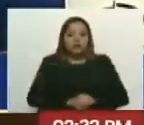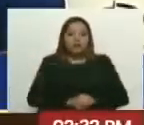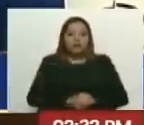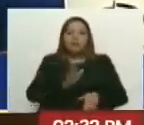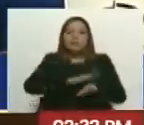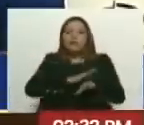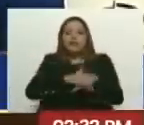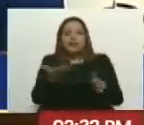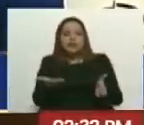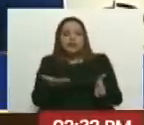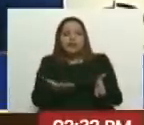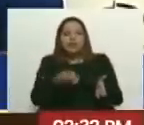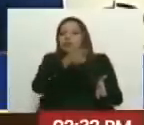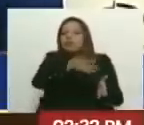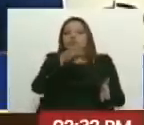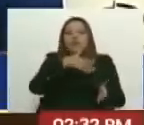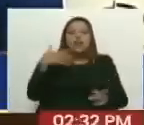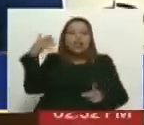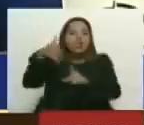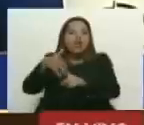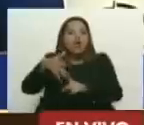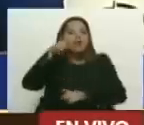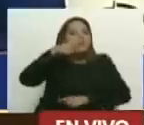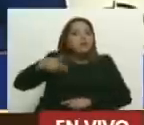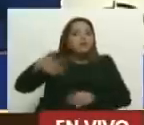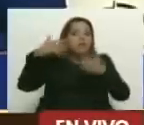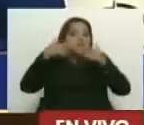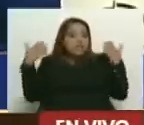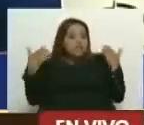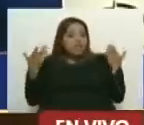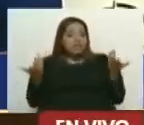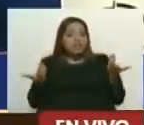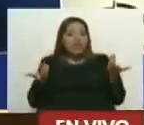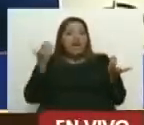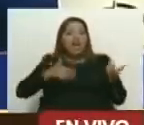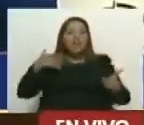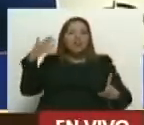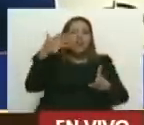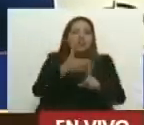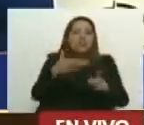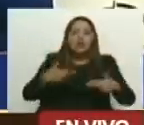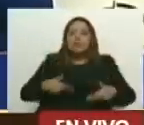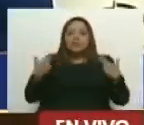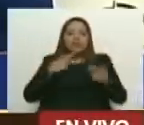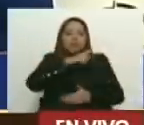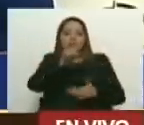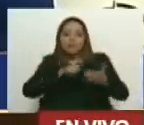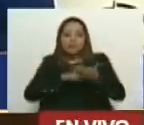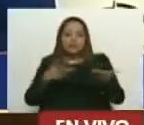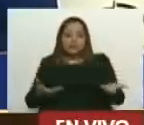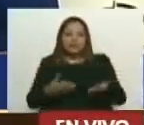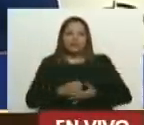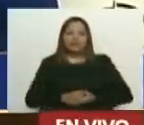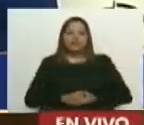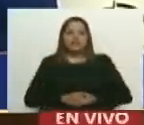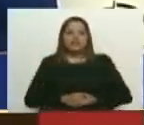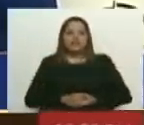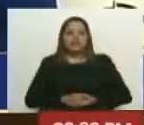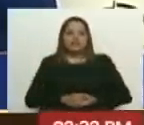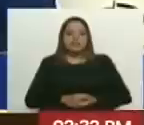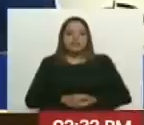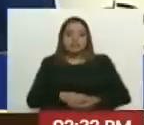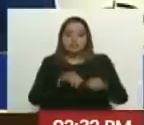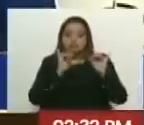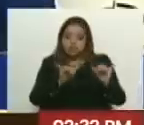solamente es ataque a la población del Tigre, eso va en contra de la humanidad entera. Por tal